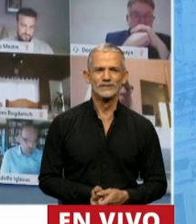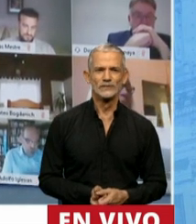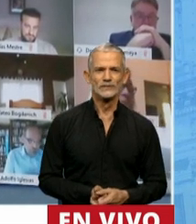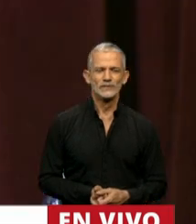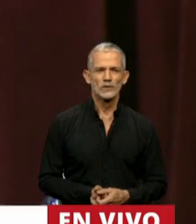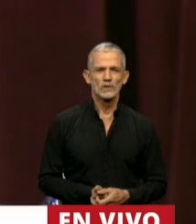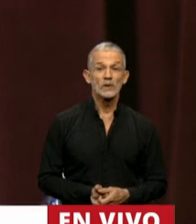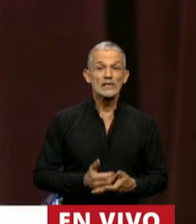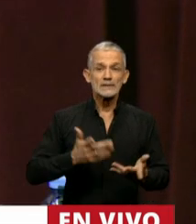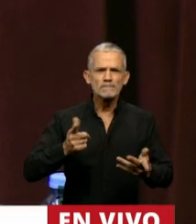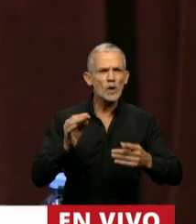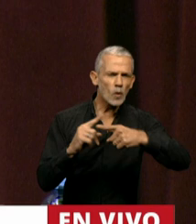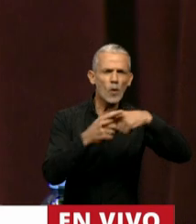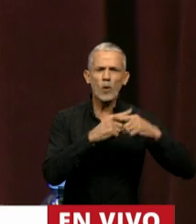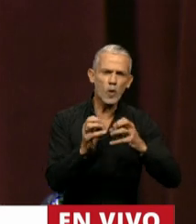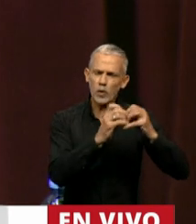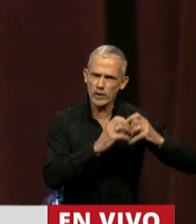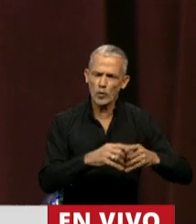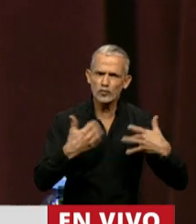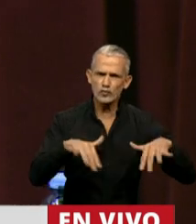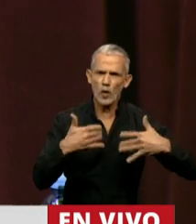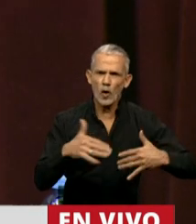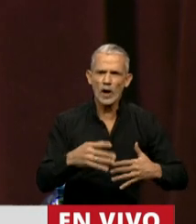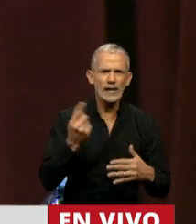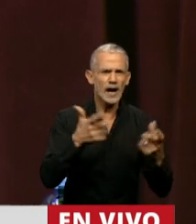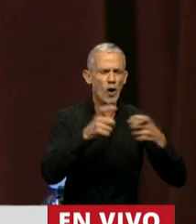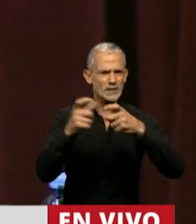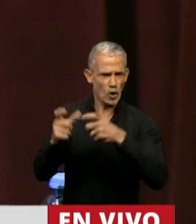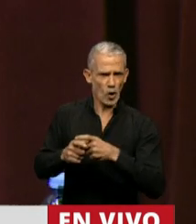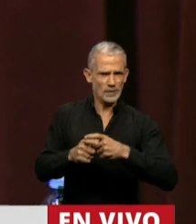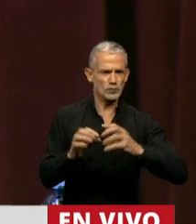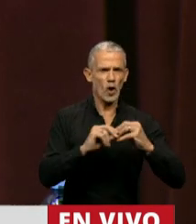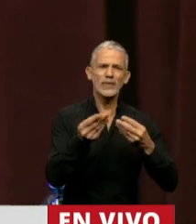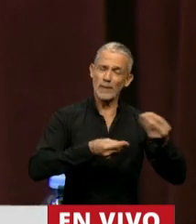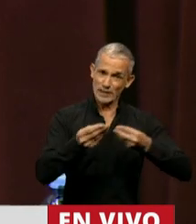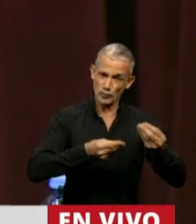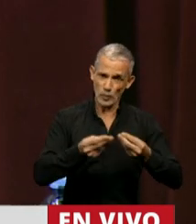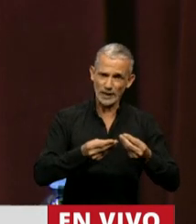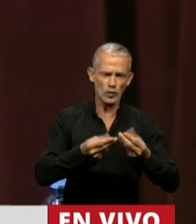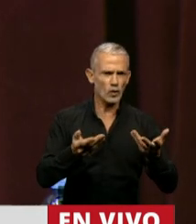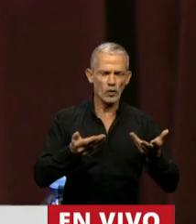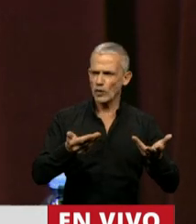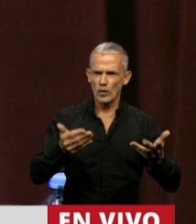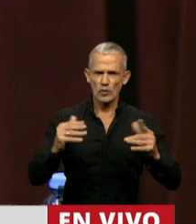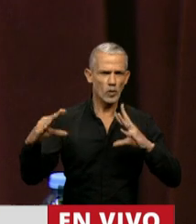Mario de mucha discusión y debate en el seno de la comisión de presupuesto y ha tamb